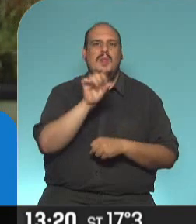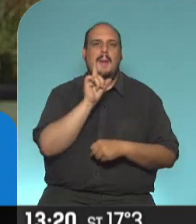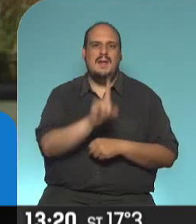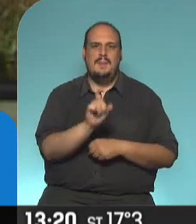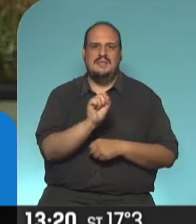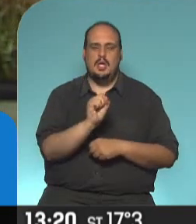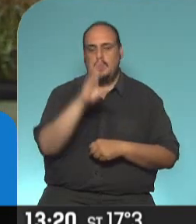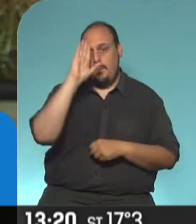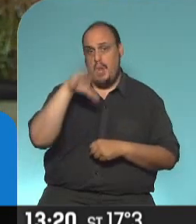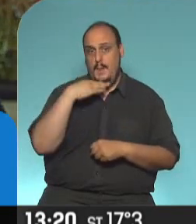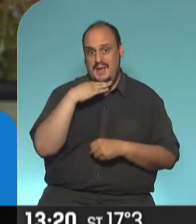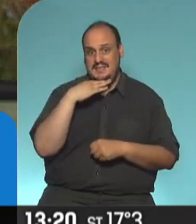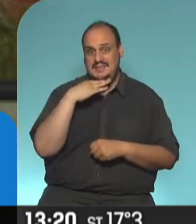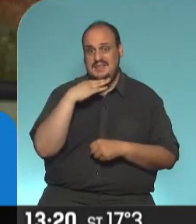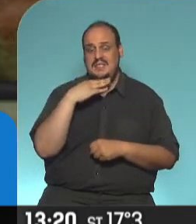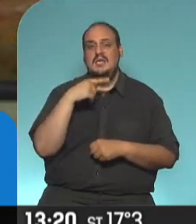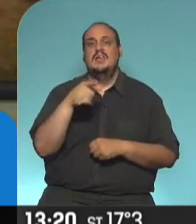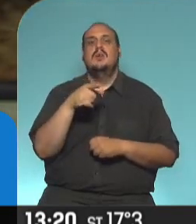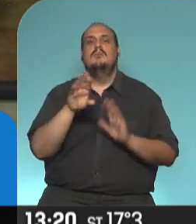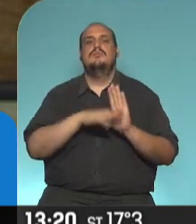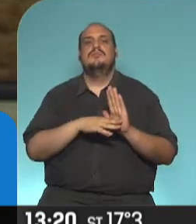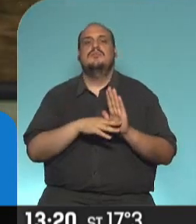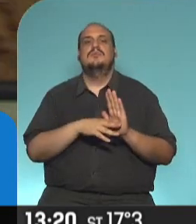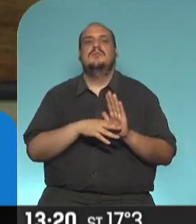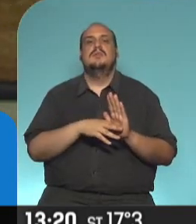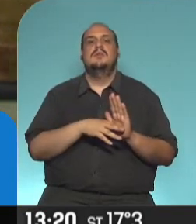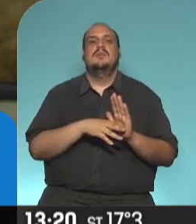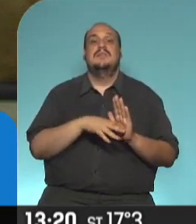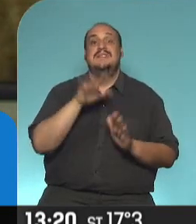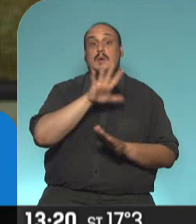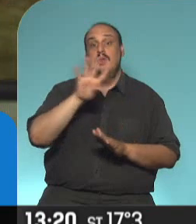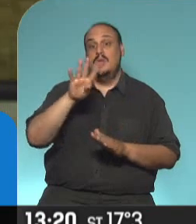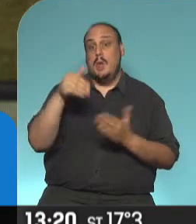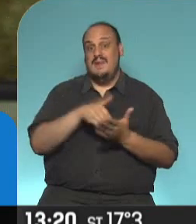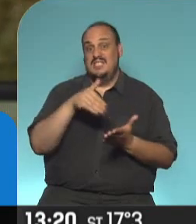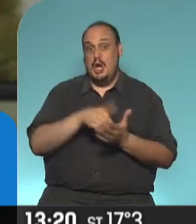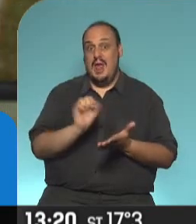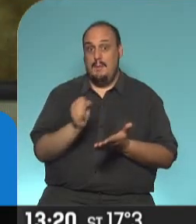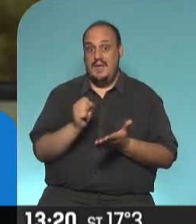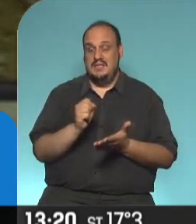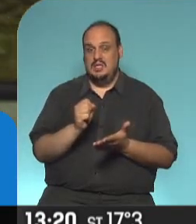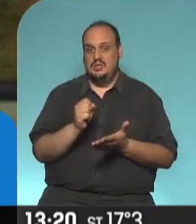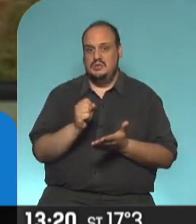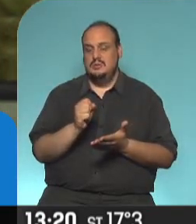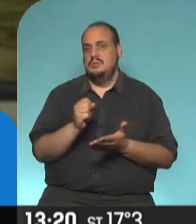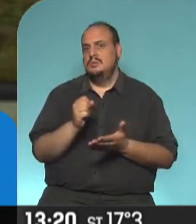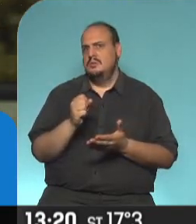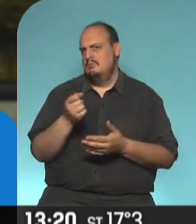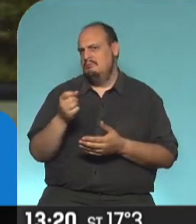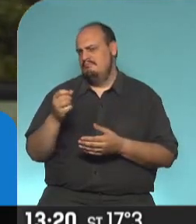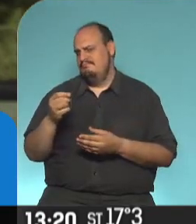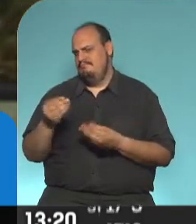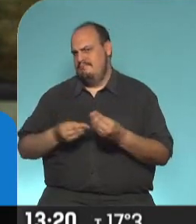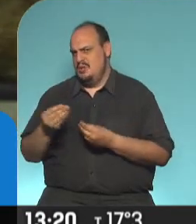por mes y estamos hablando de un programa de un monto de 54 millones de pesos digo es una cifra muy chica para el